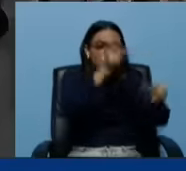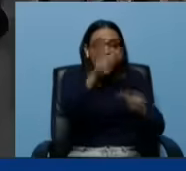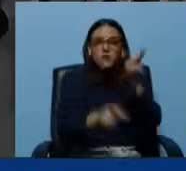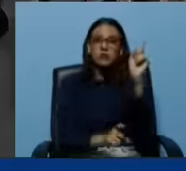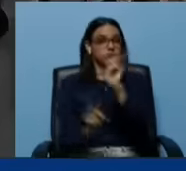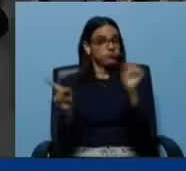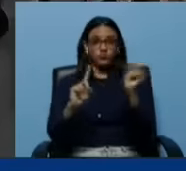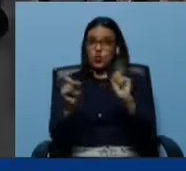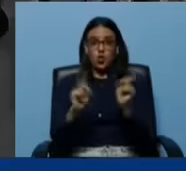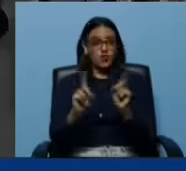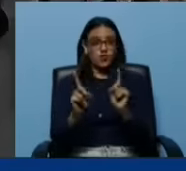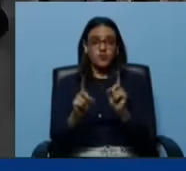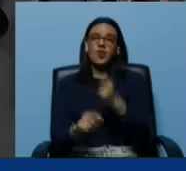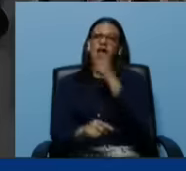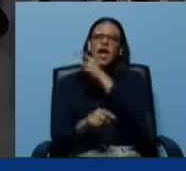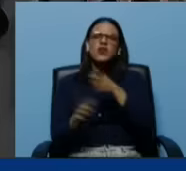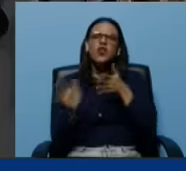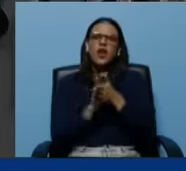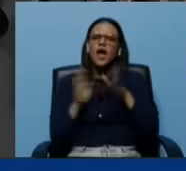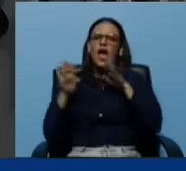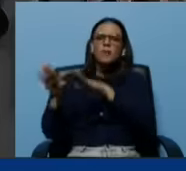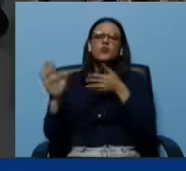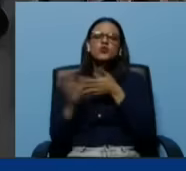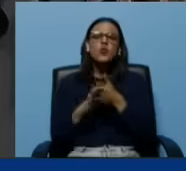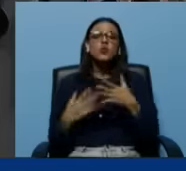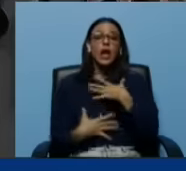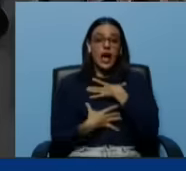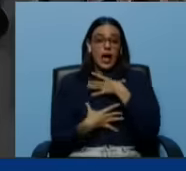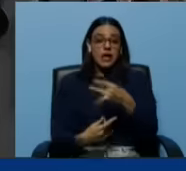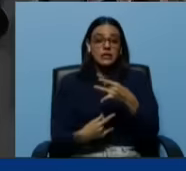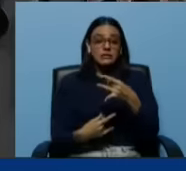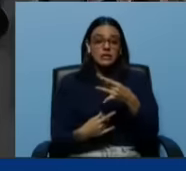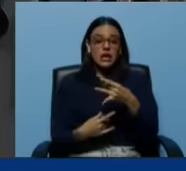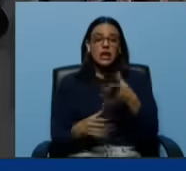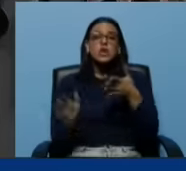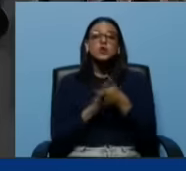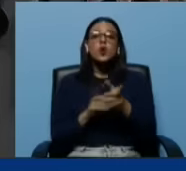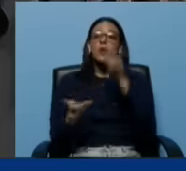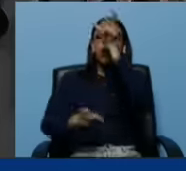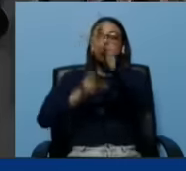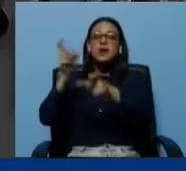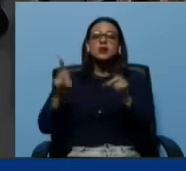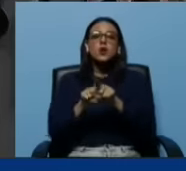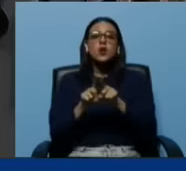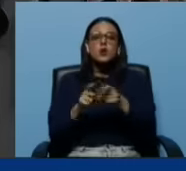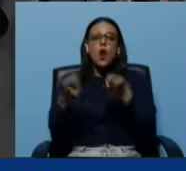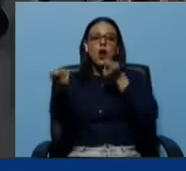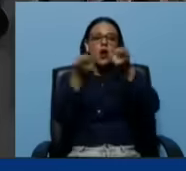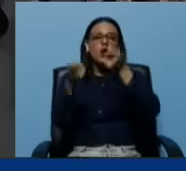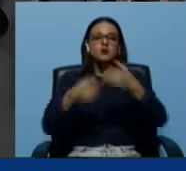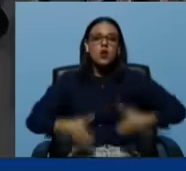sino a favor de los intereses de las clases dominantes en su territorio.